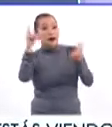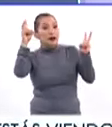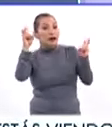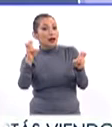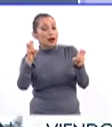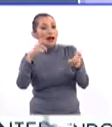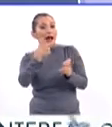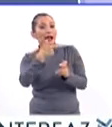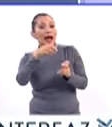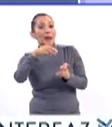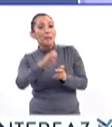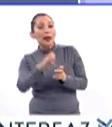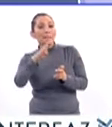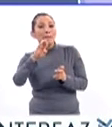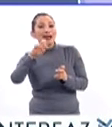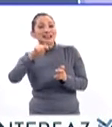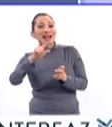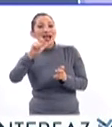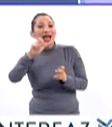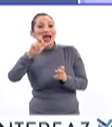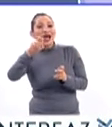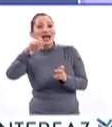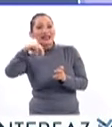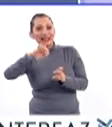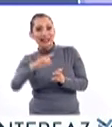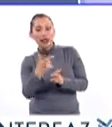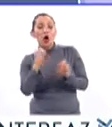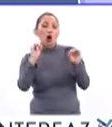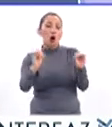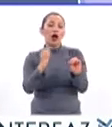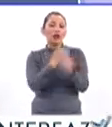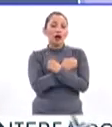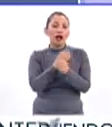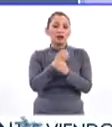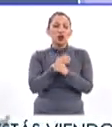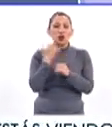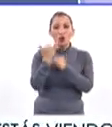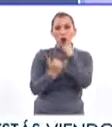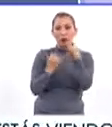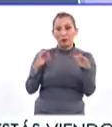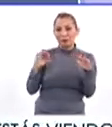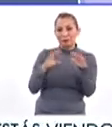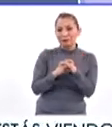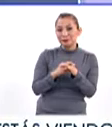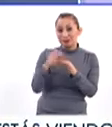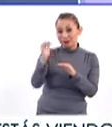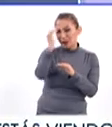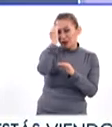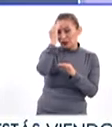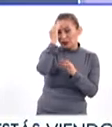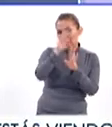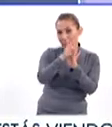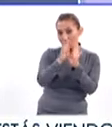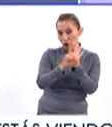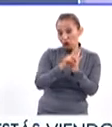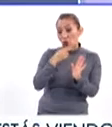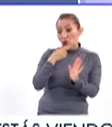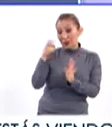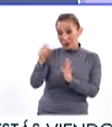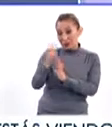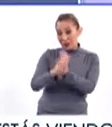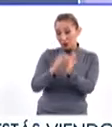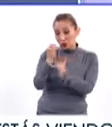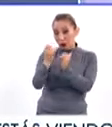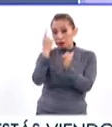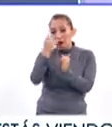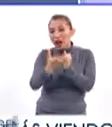término Game-Based Learning o educación basada en los juegos. Así se conoce un método que emplea a estos